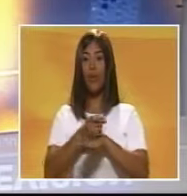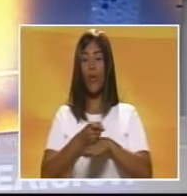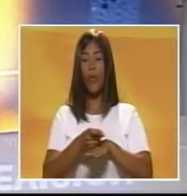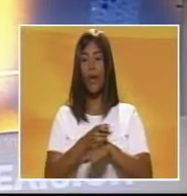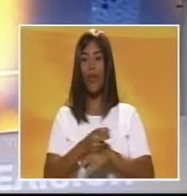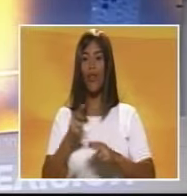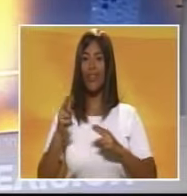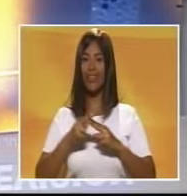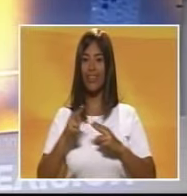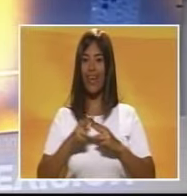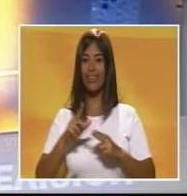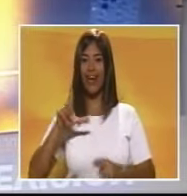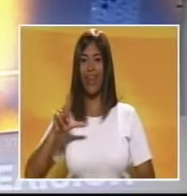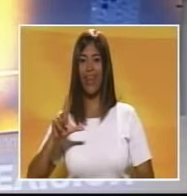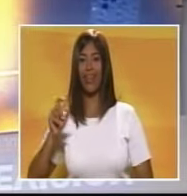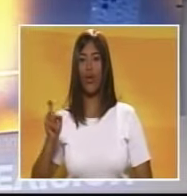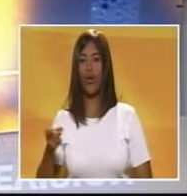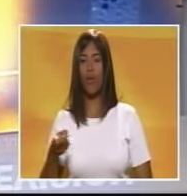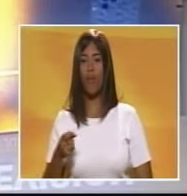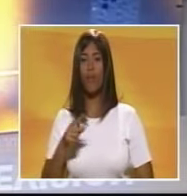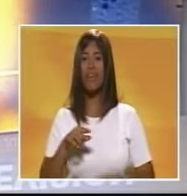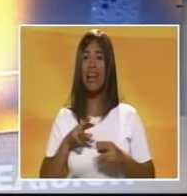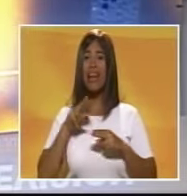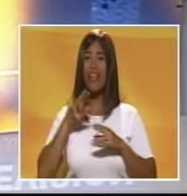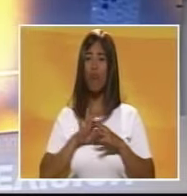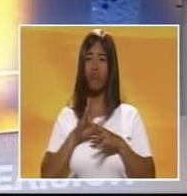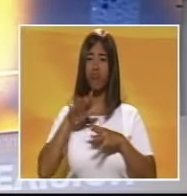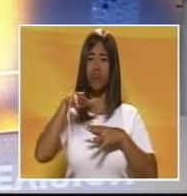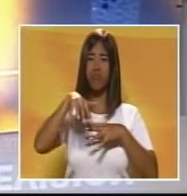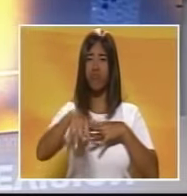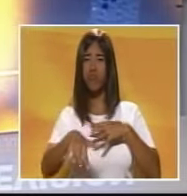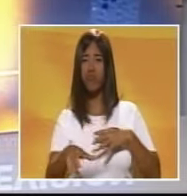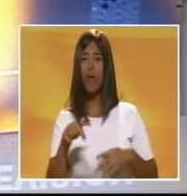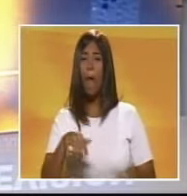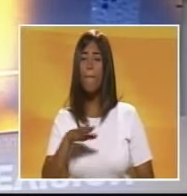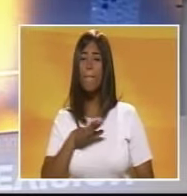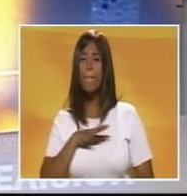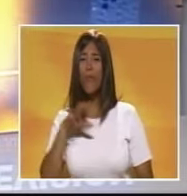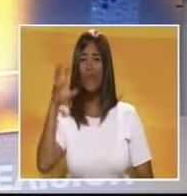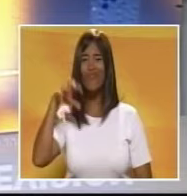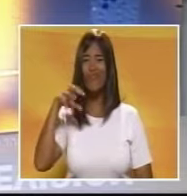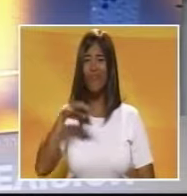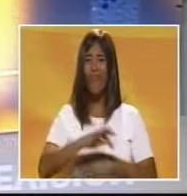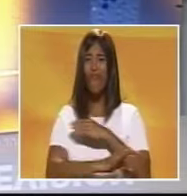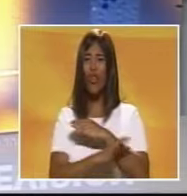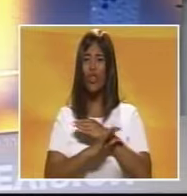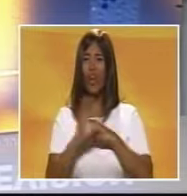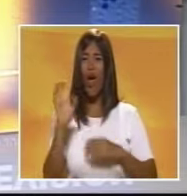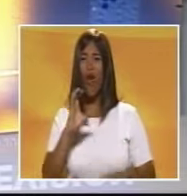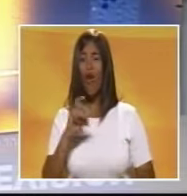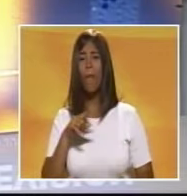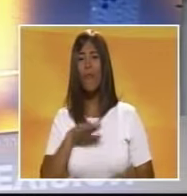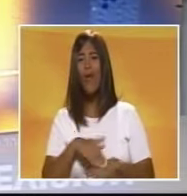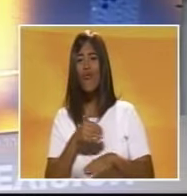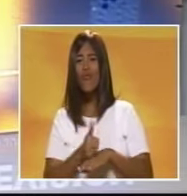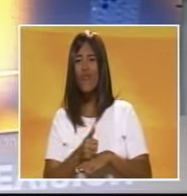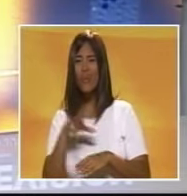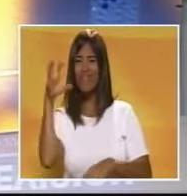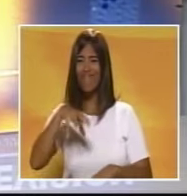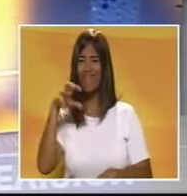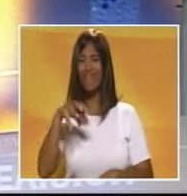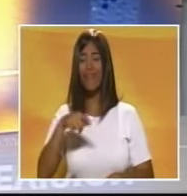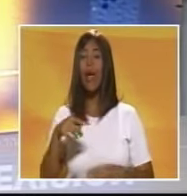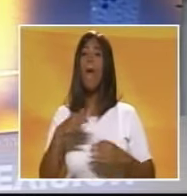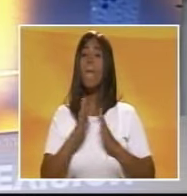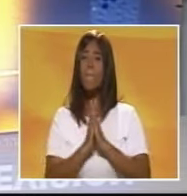Lady Gómez alertó sobre la crecida abrupta del río Táchira en la frontera con Colombia por las lluvias y exigió nuevamente que se abran los puentes